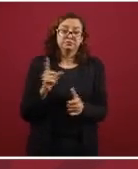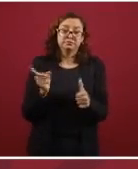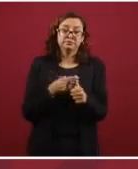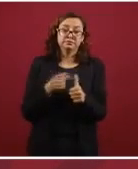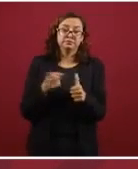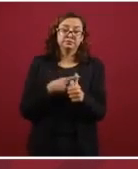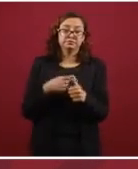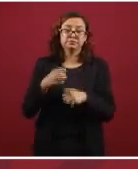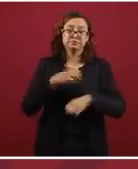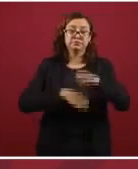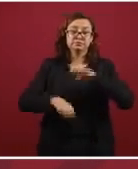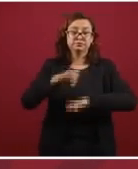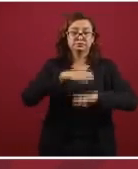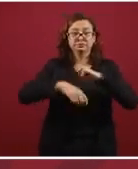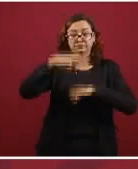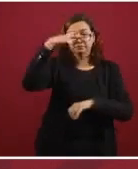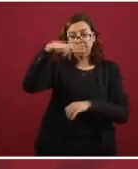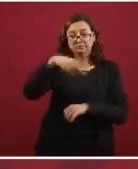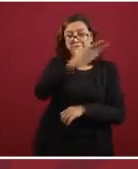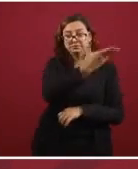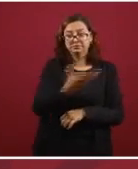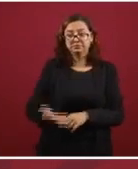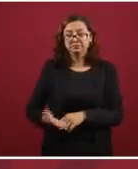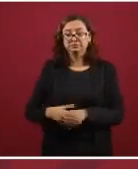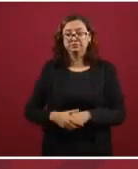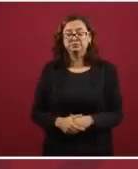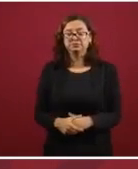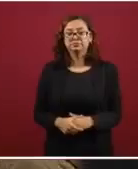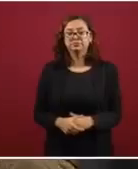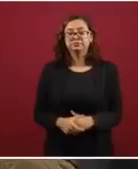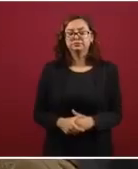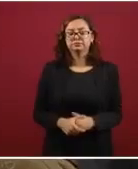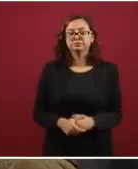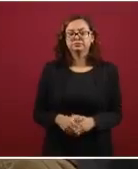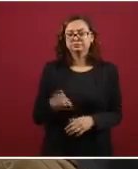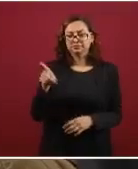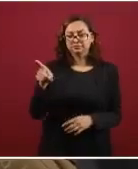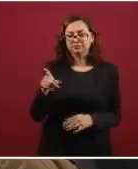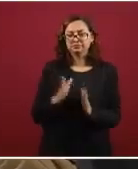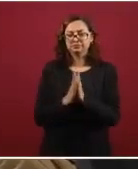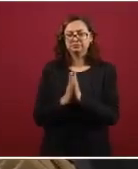pues se lo haremos saber. Gracias a usted. Allá usted, por favor.